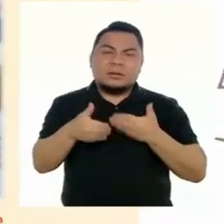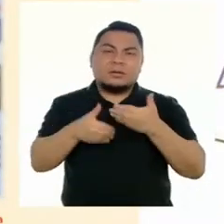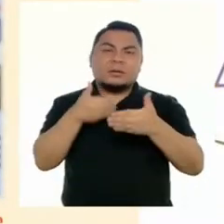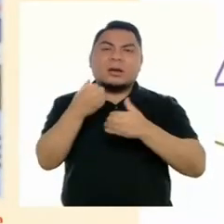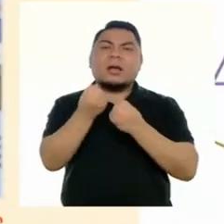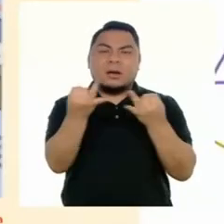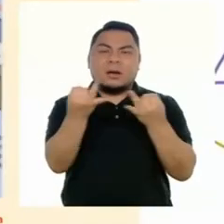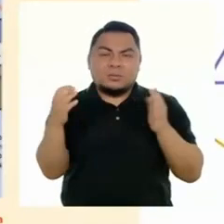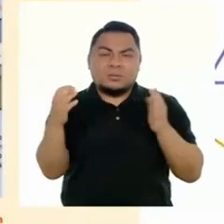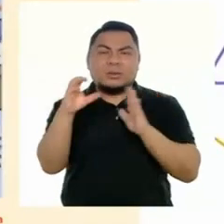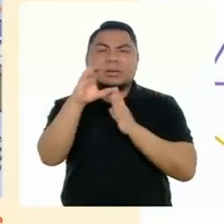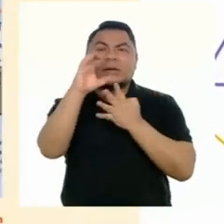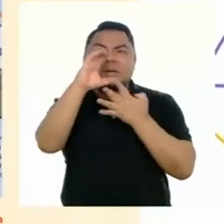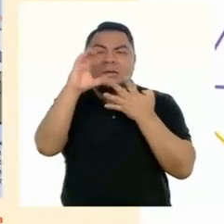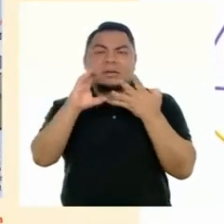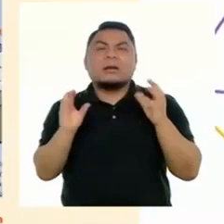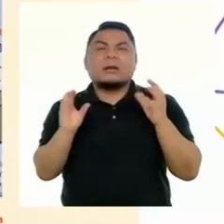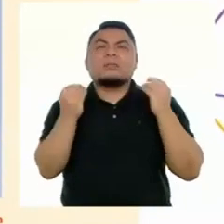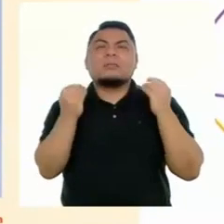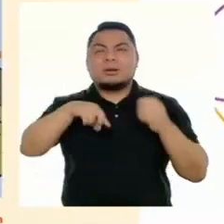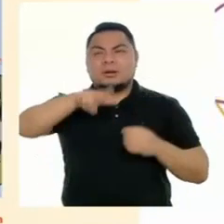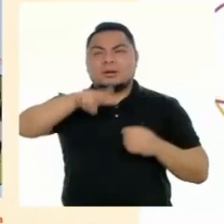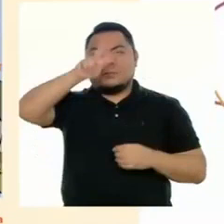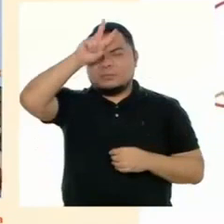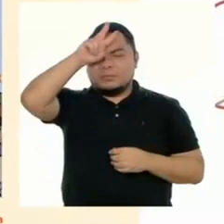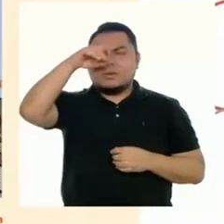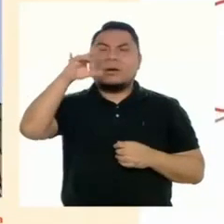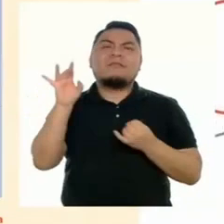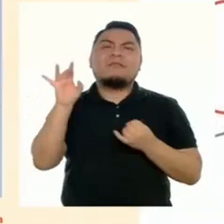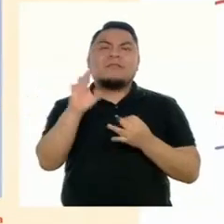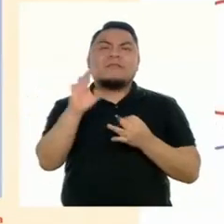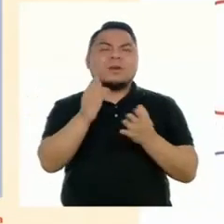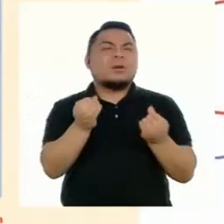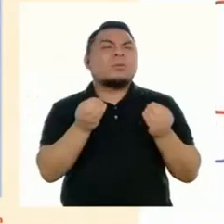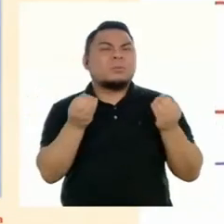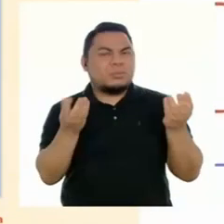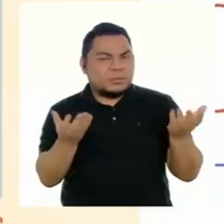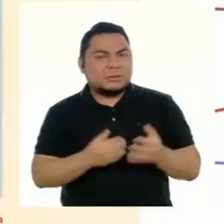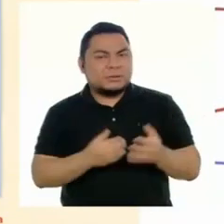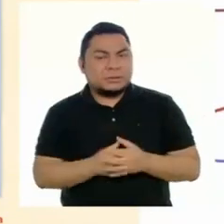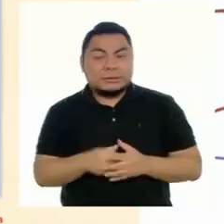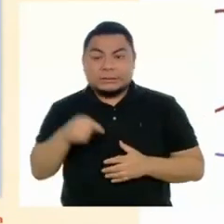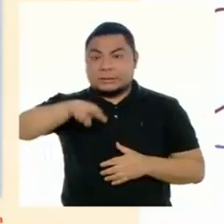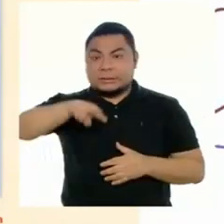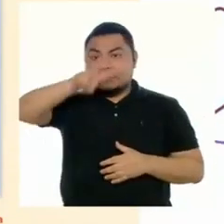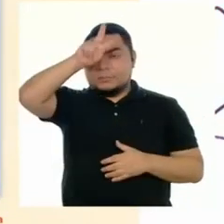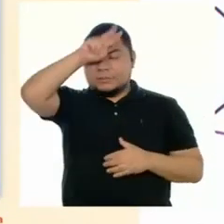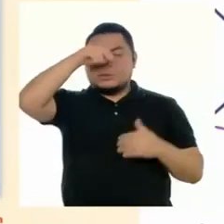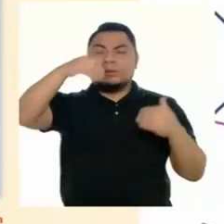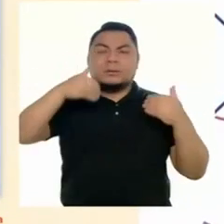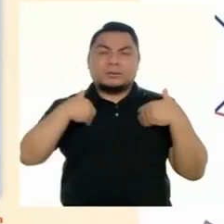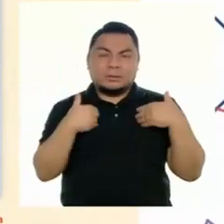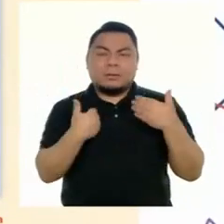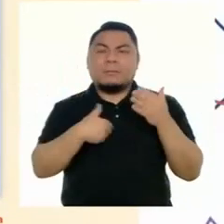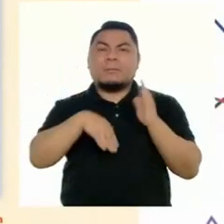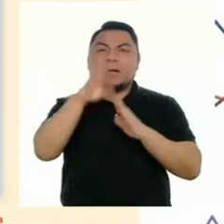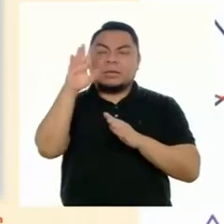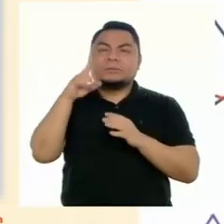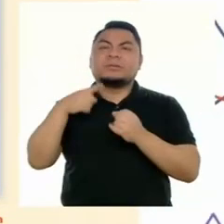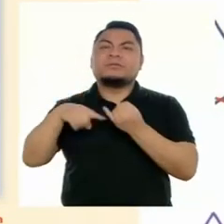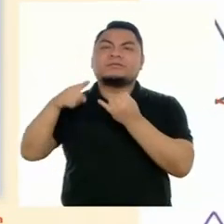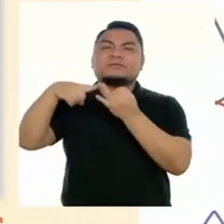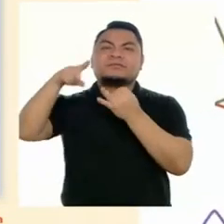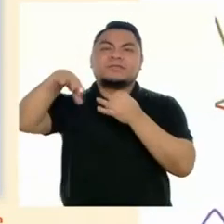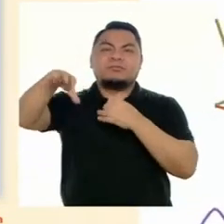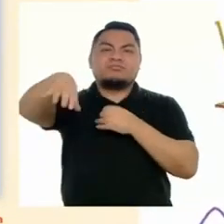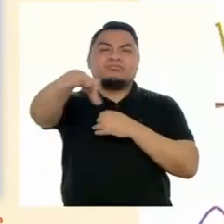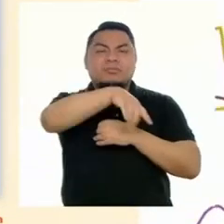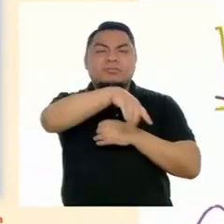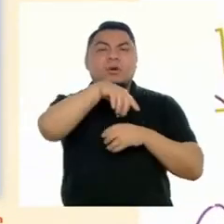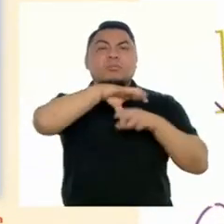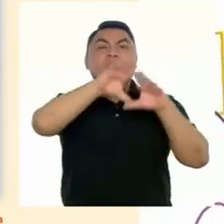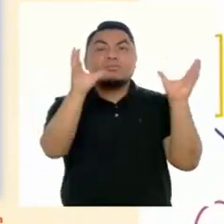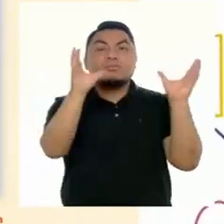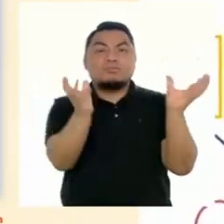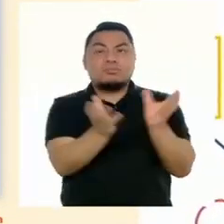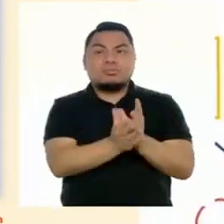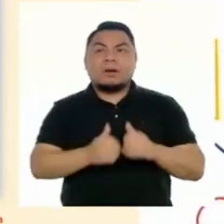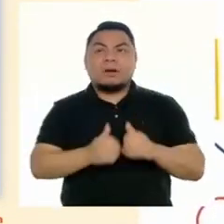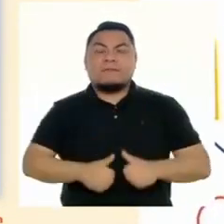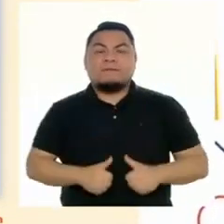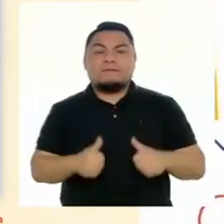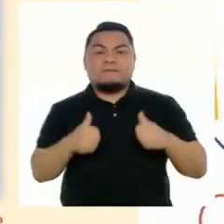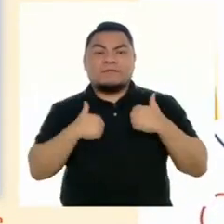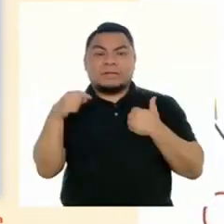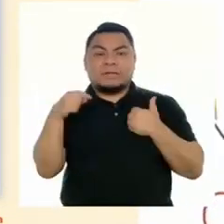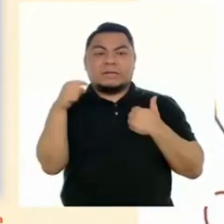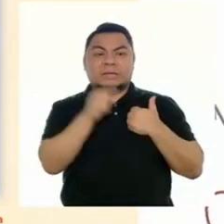desarrollar algunas características de por qué el Perú es megadiverso. El Perú es uno de los países más diversos en el mundo. El sistema de zonas de